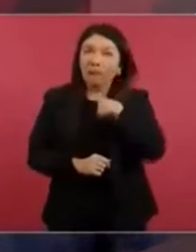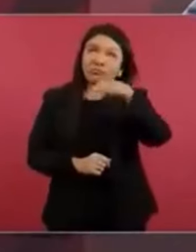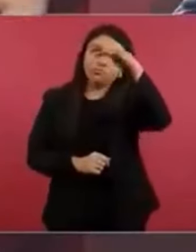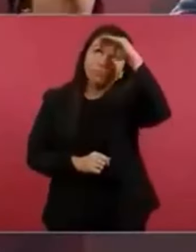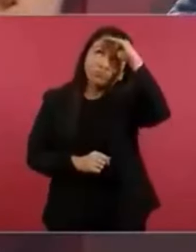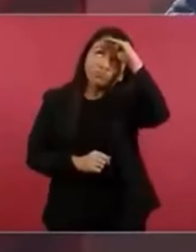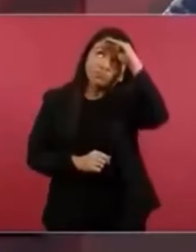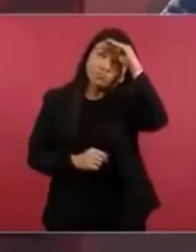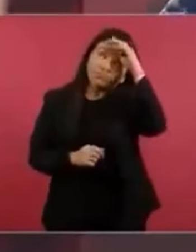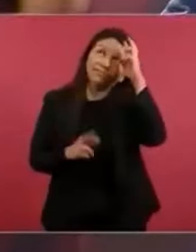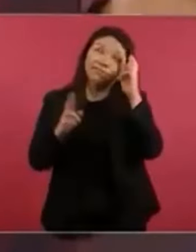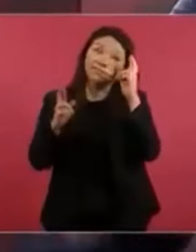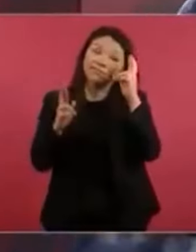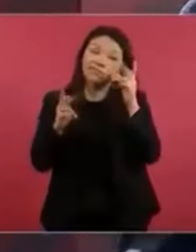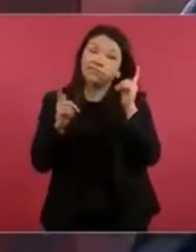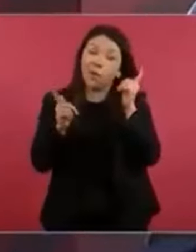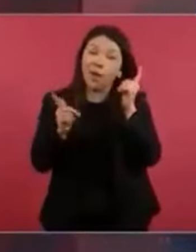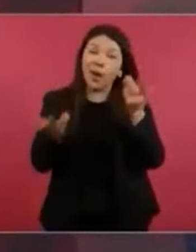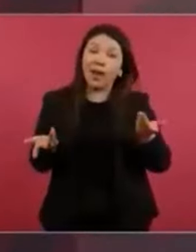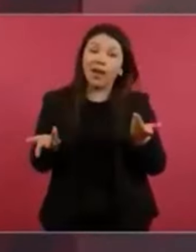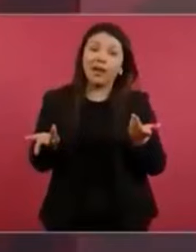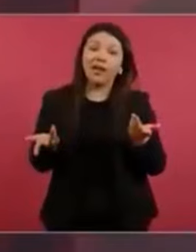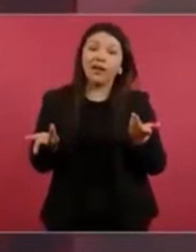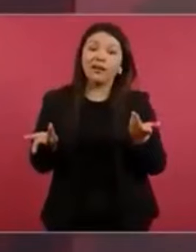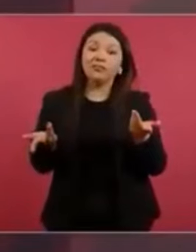a todos, ¿no?,